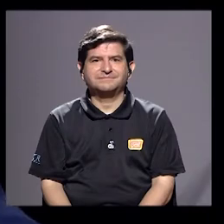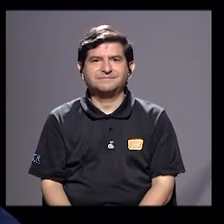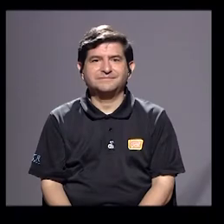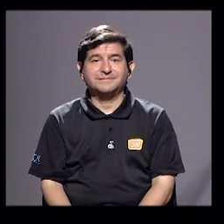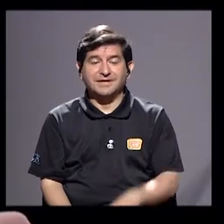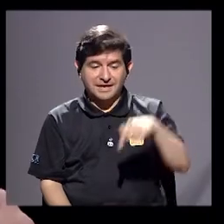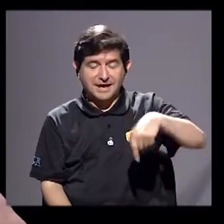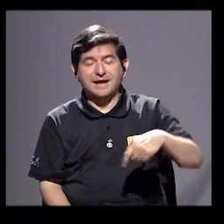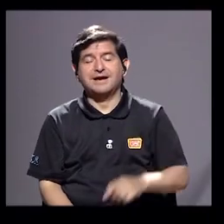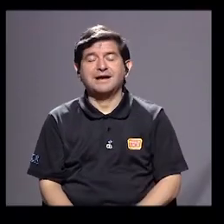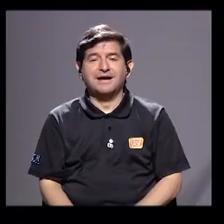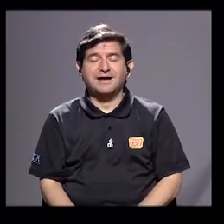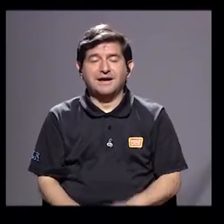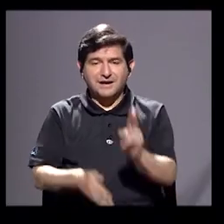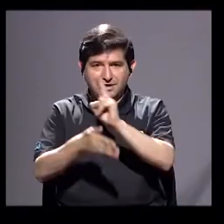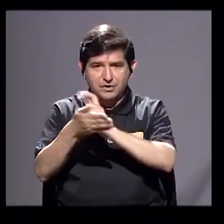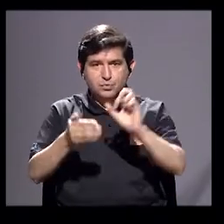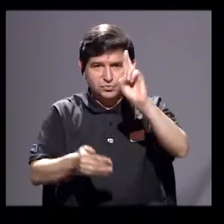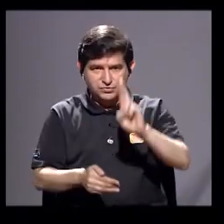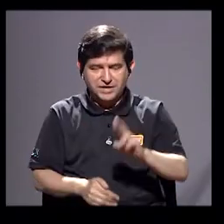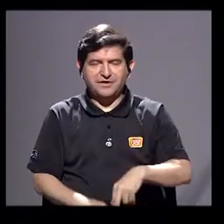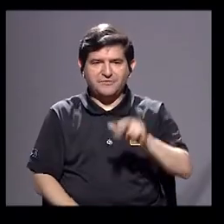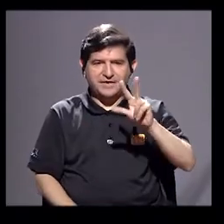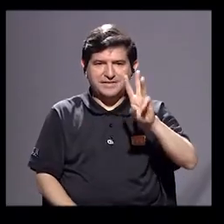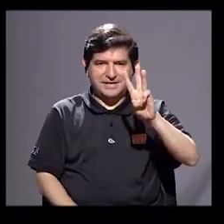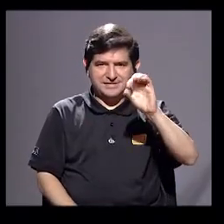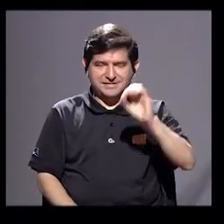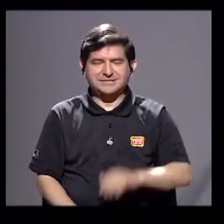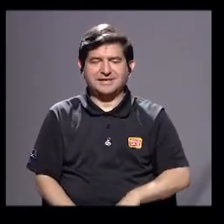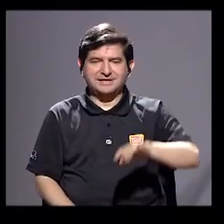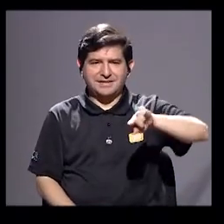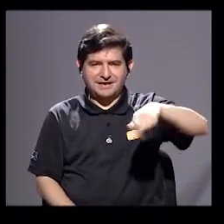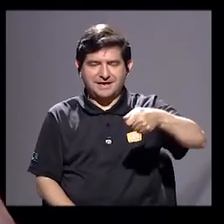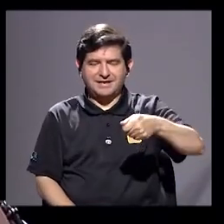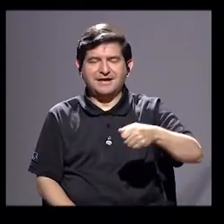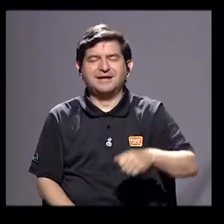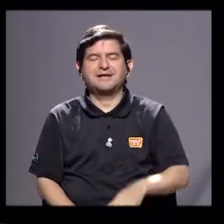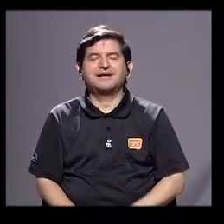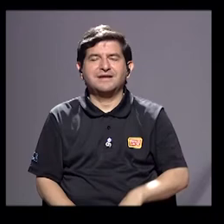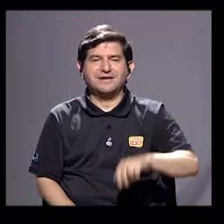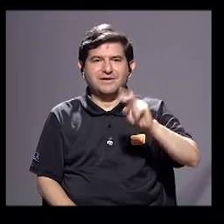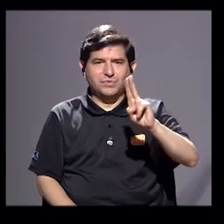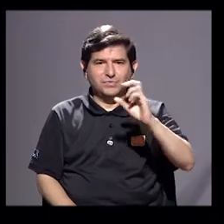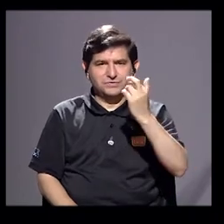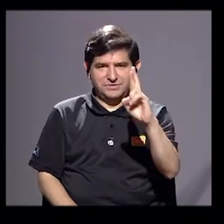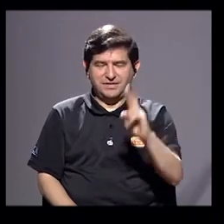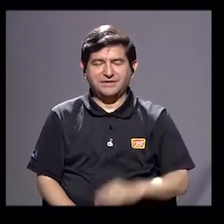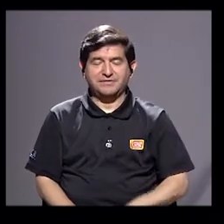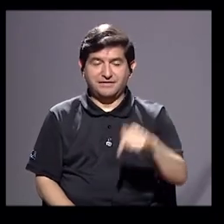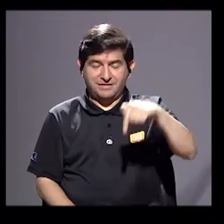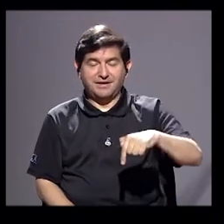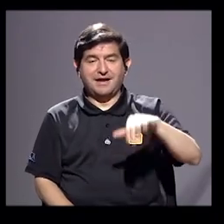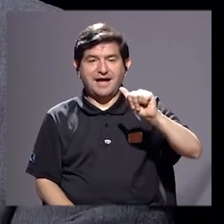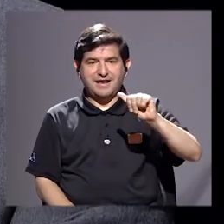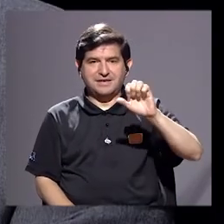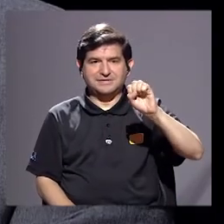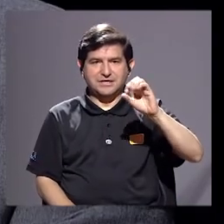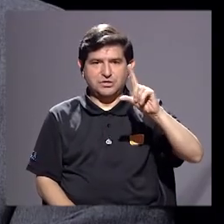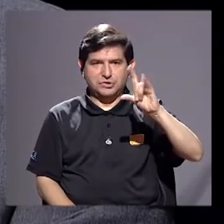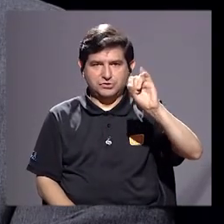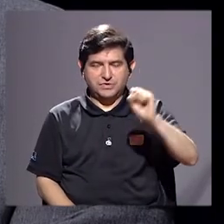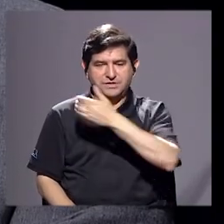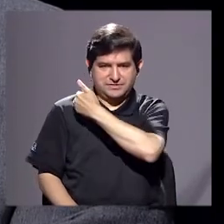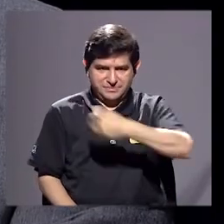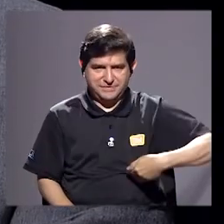estamos desde el campus rodrigo facio acá entre 60 en los estudios de la universidad de costa rica tengo el gusto de tener casualmente habana alexander solís y el